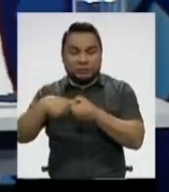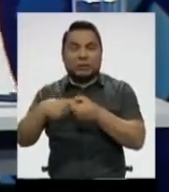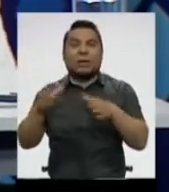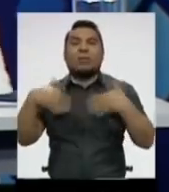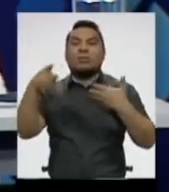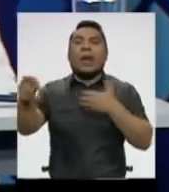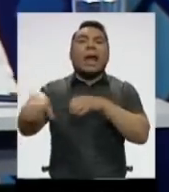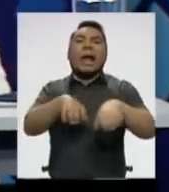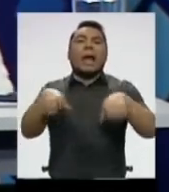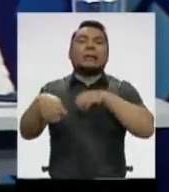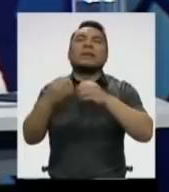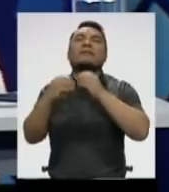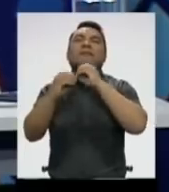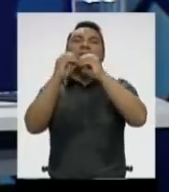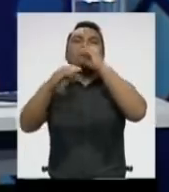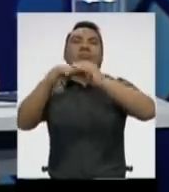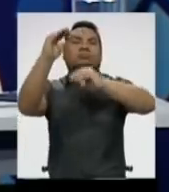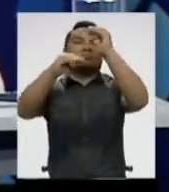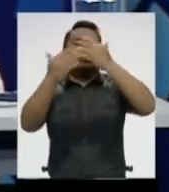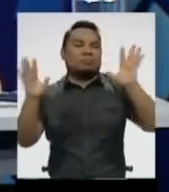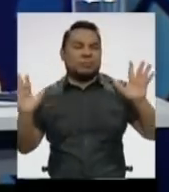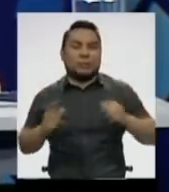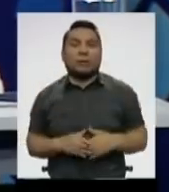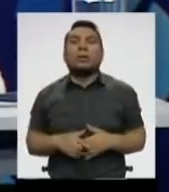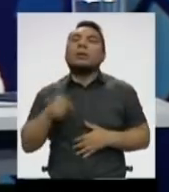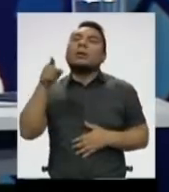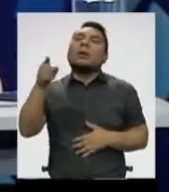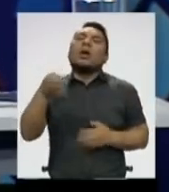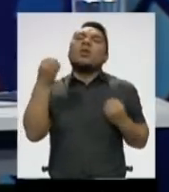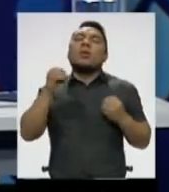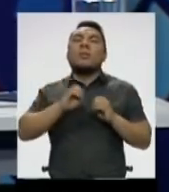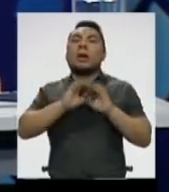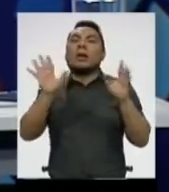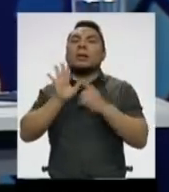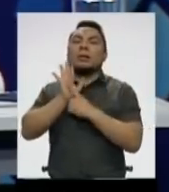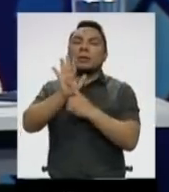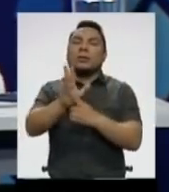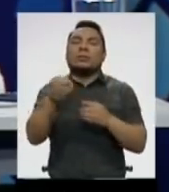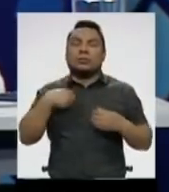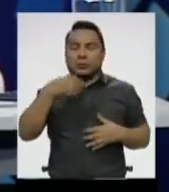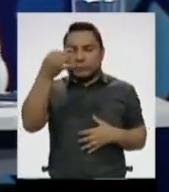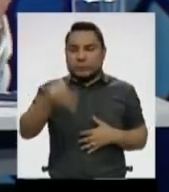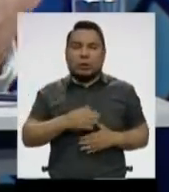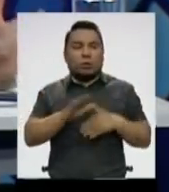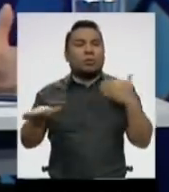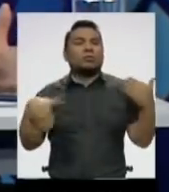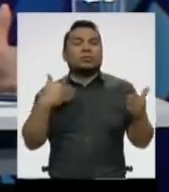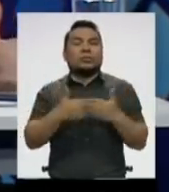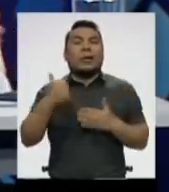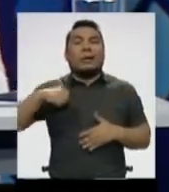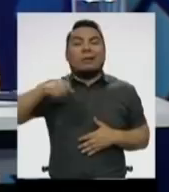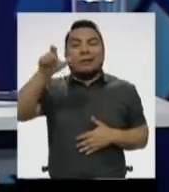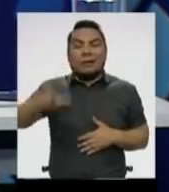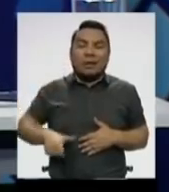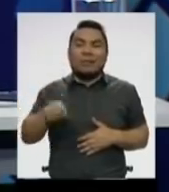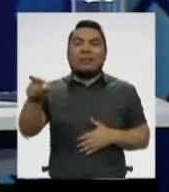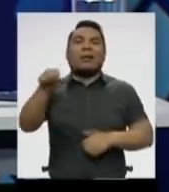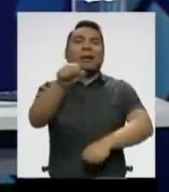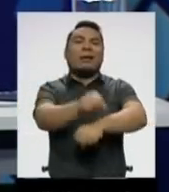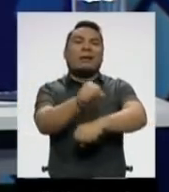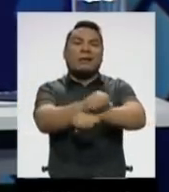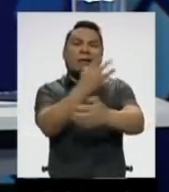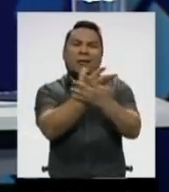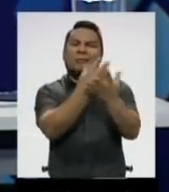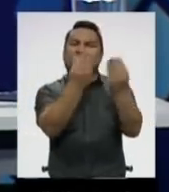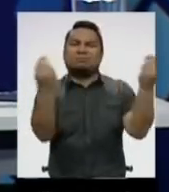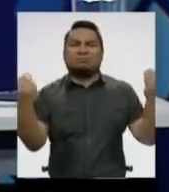hacer determinada infraestructura. ¿Cómo se va a transparentar eso? Porque tenemos decenas de alcaldes o en la cárcel o en prisión